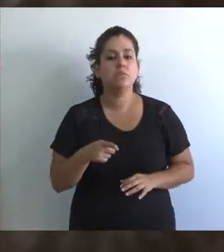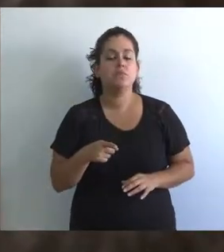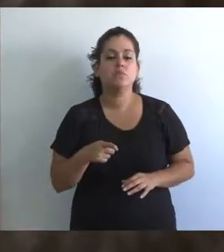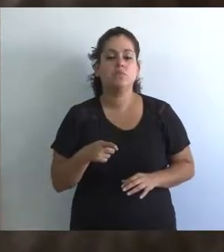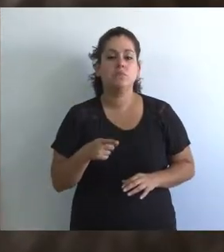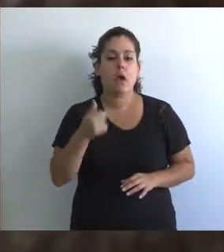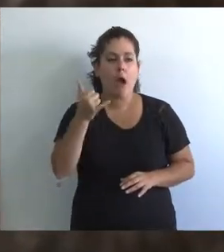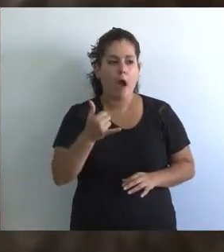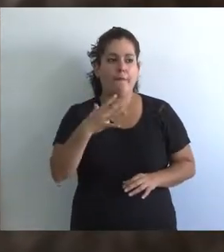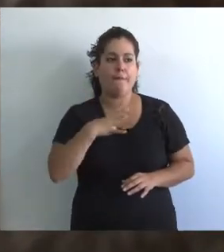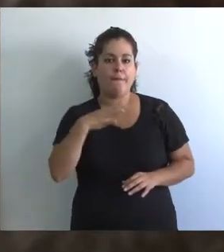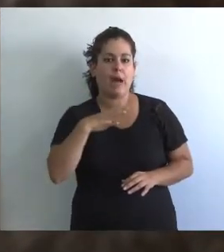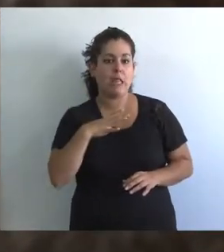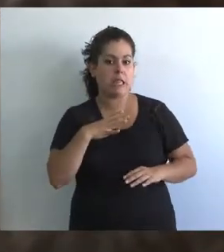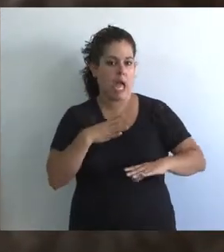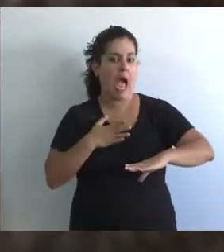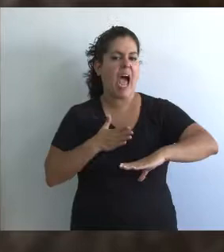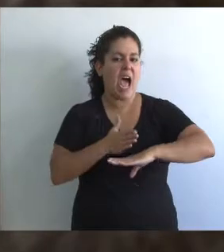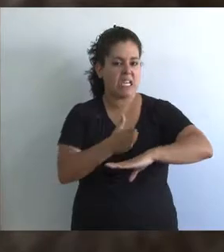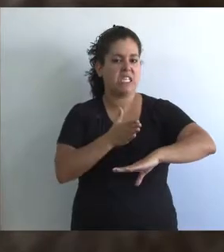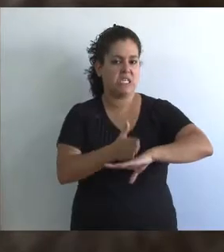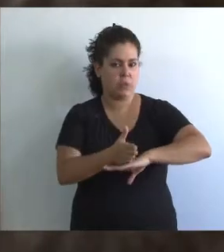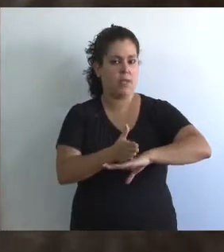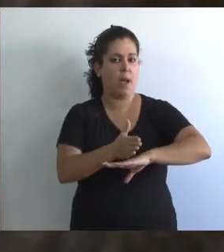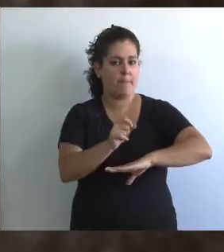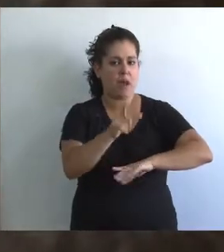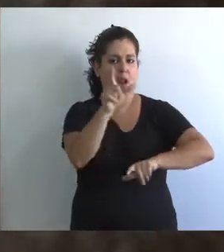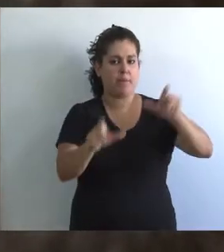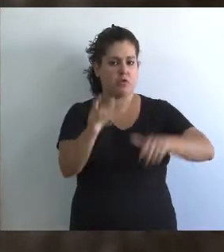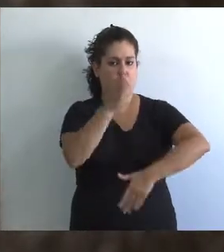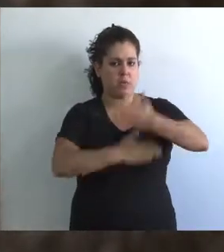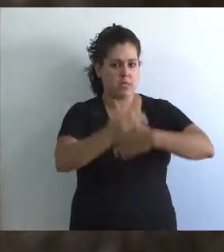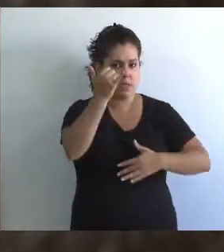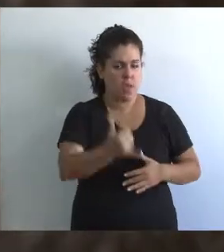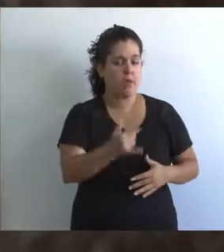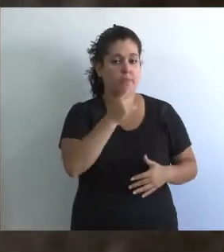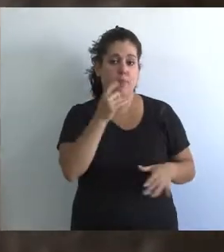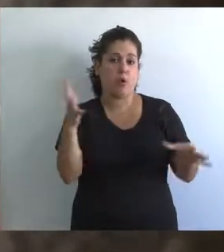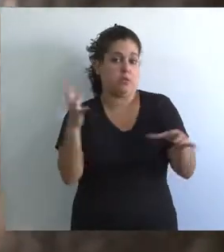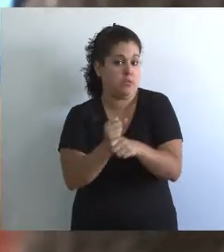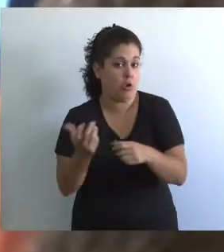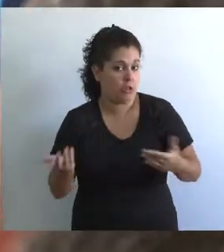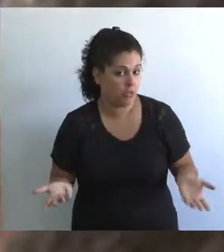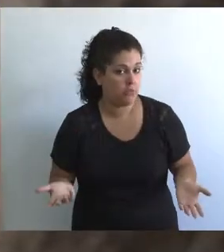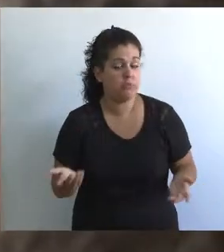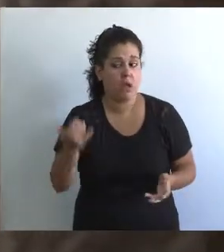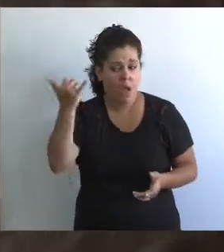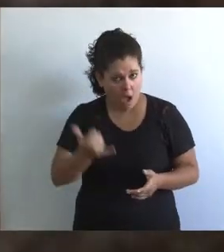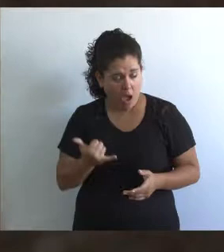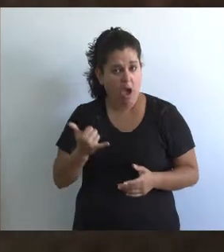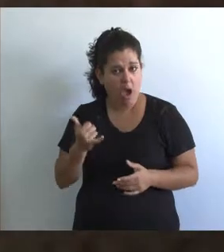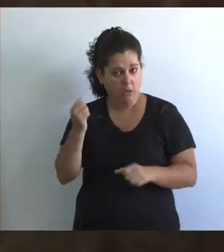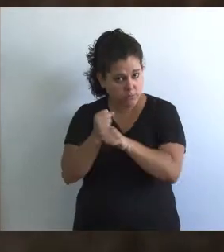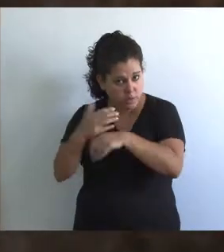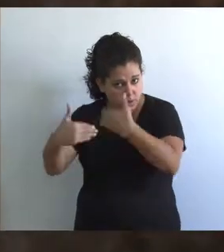bonaerense, todavía una deuda con respecto al acceso para las personas discapacitadas en medios de transporte. ¿Se está trabajando en algo de esto, a pesar de